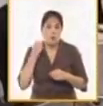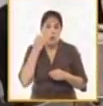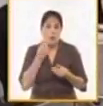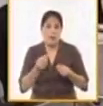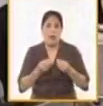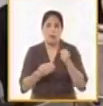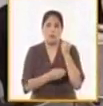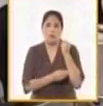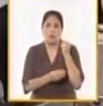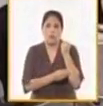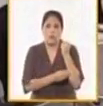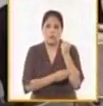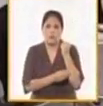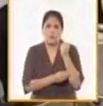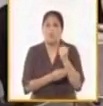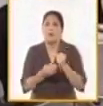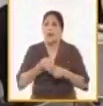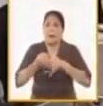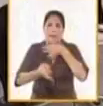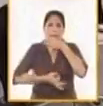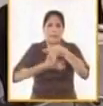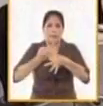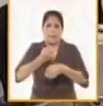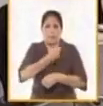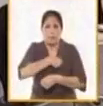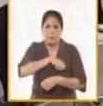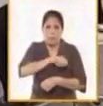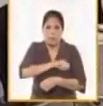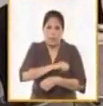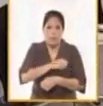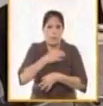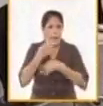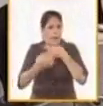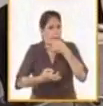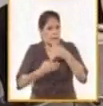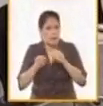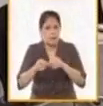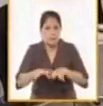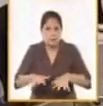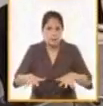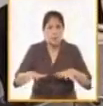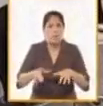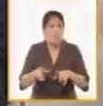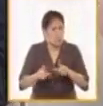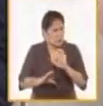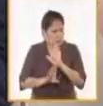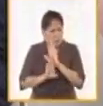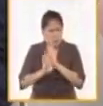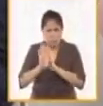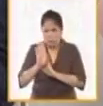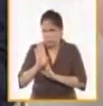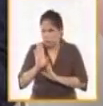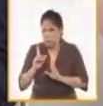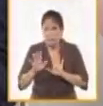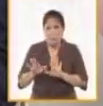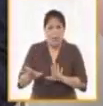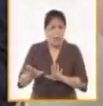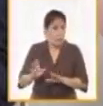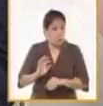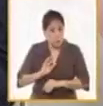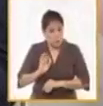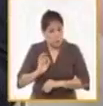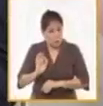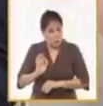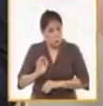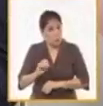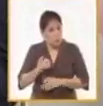la inteligencia social, poder detectar todo ese tipo de acciones, pero siguen. No hemos dejado y no hemos bajado la guardia.